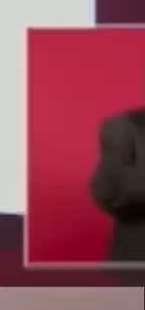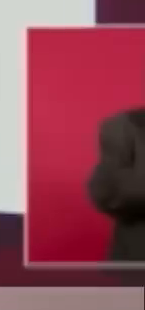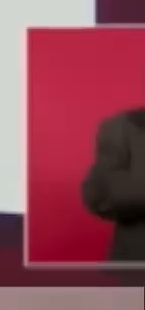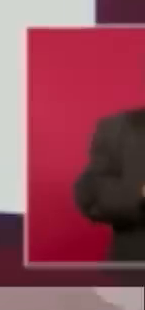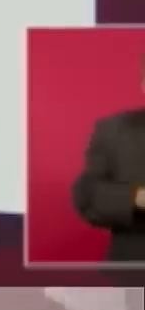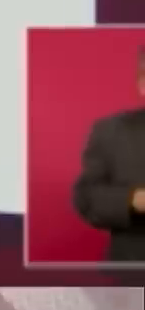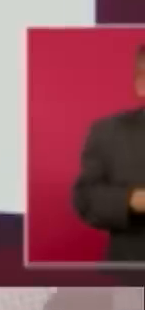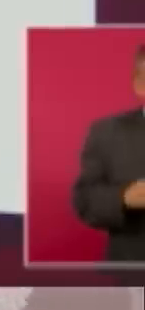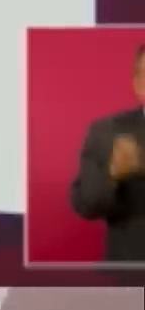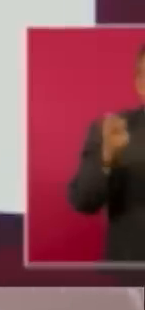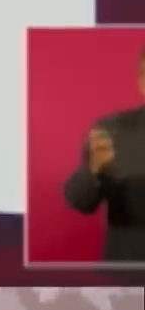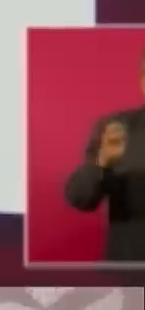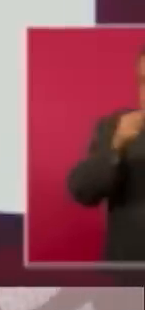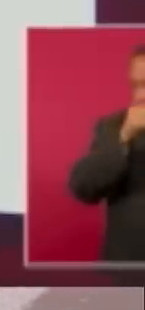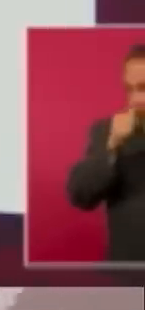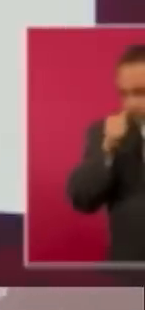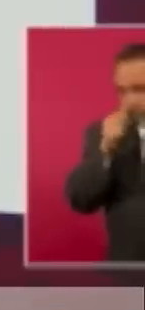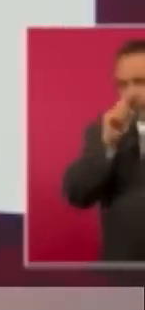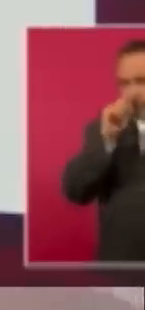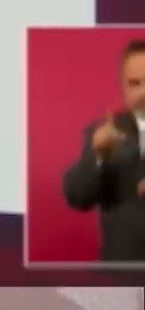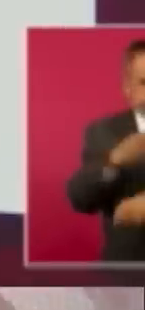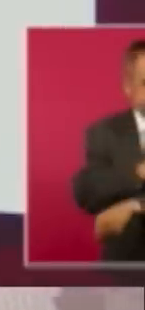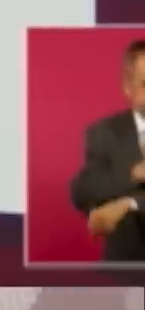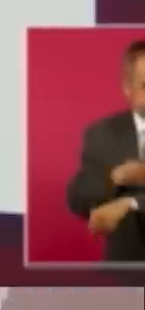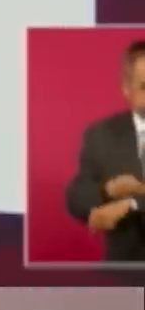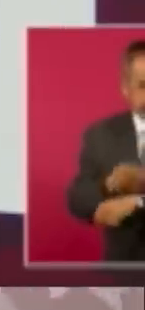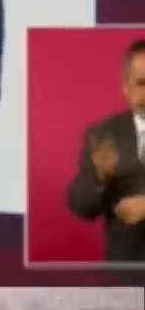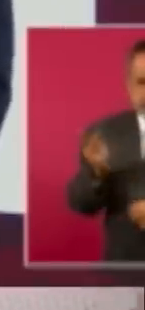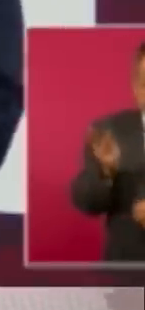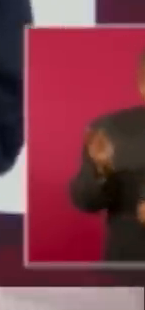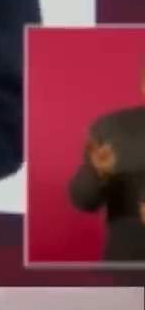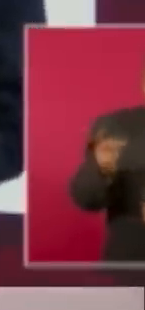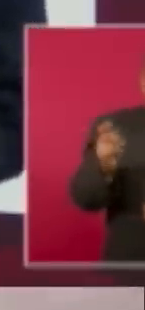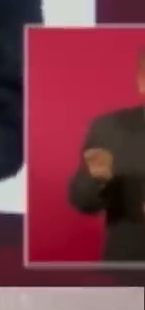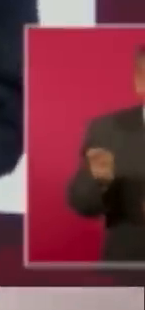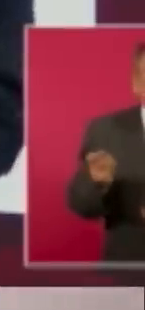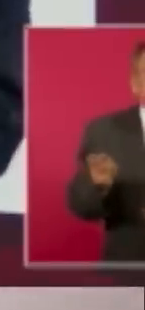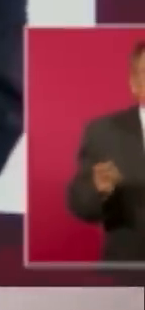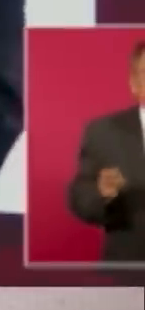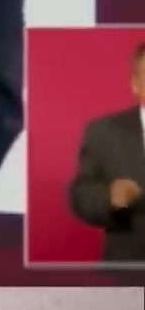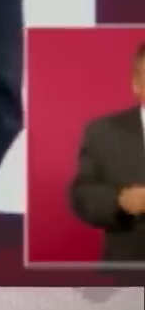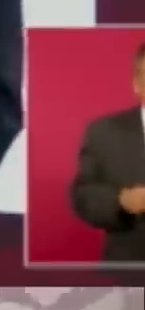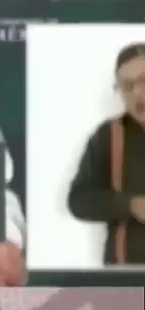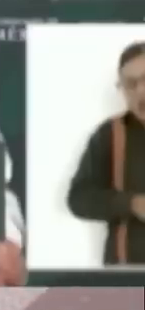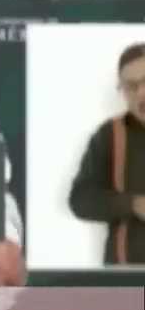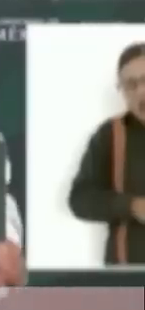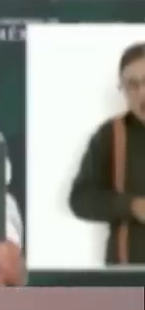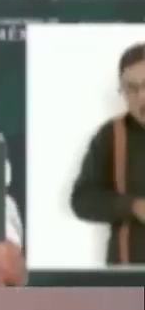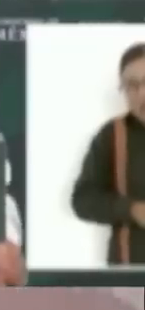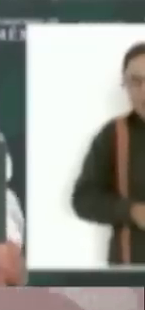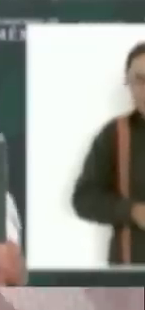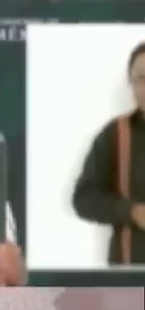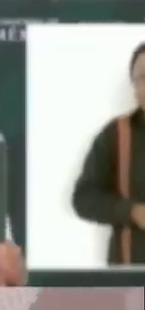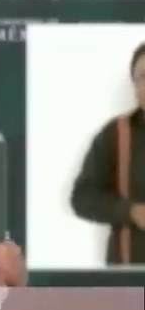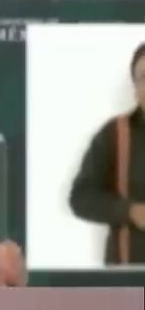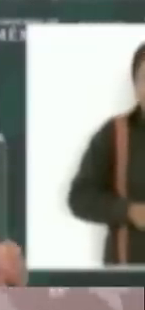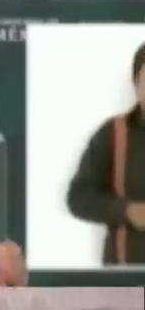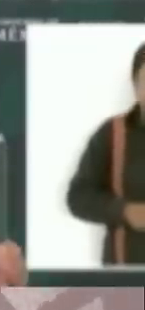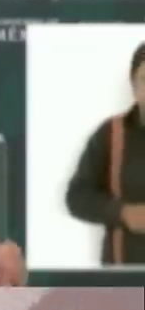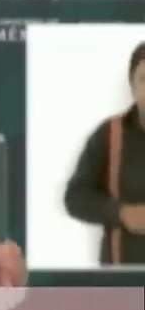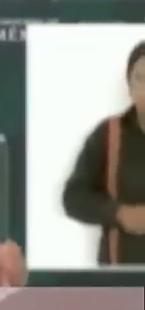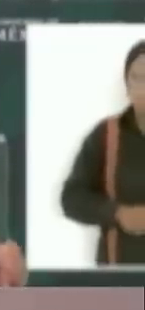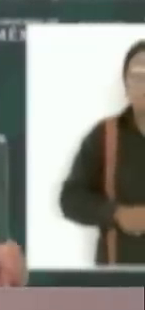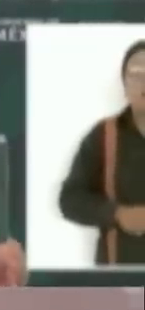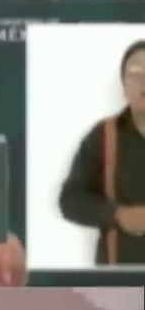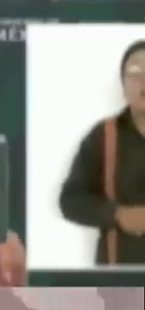un poco mayor que el presidente, soy hipertenso, ¿no? He tenido una angina de pecho. Yo, cuando me dio COVID, yo me